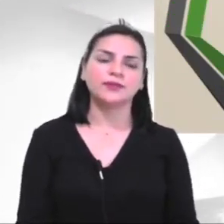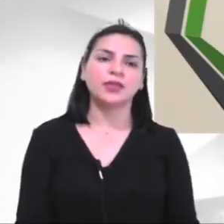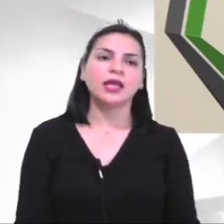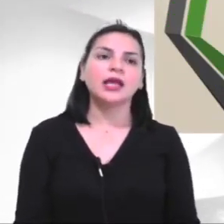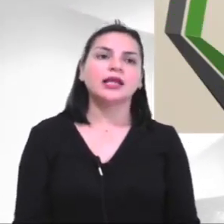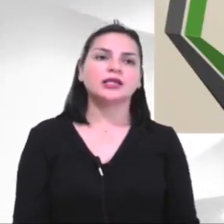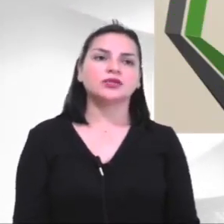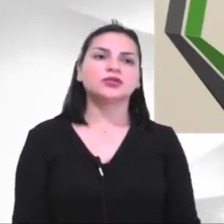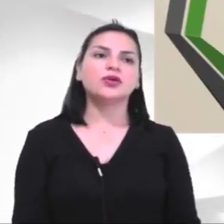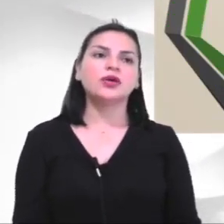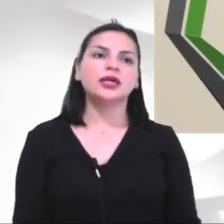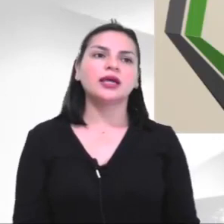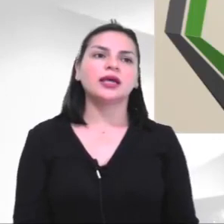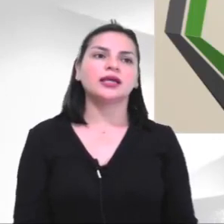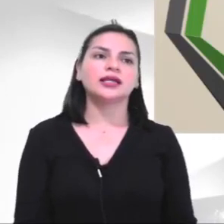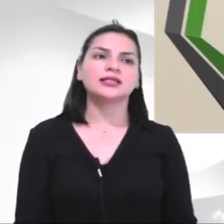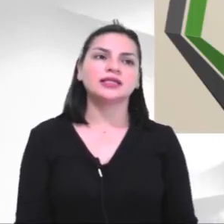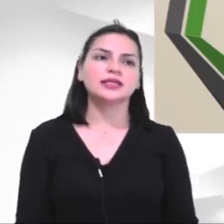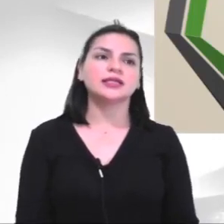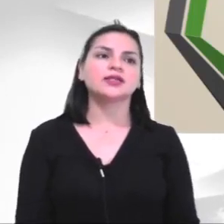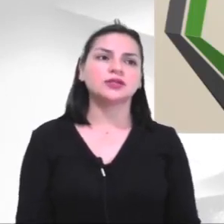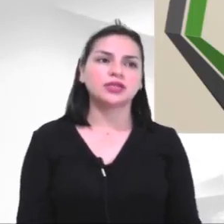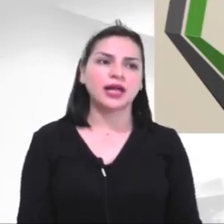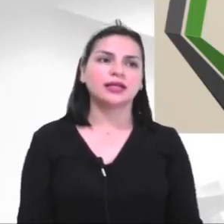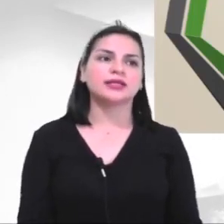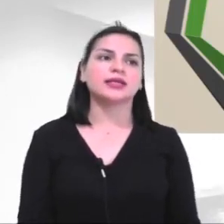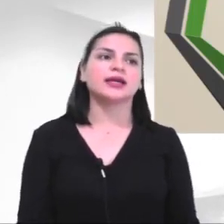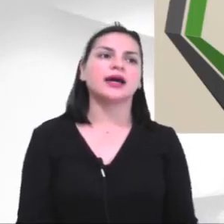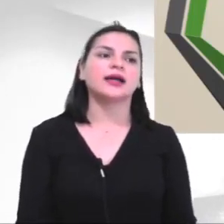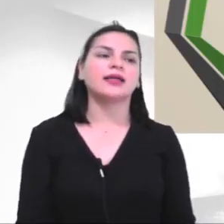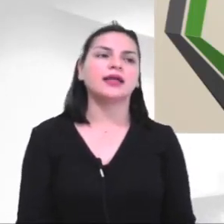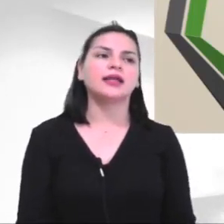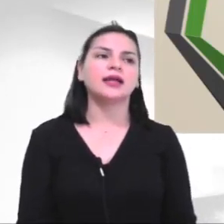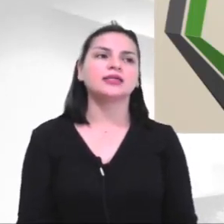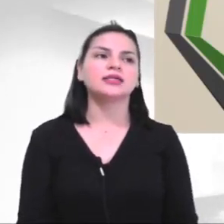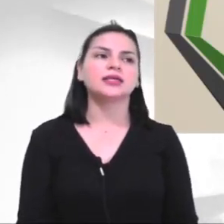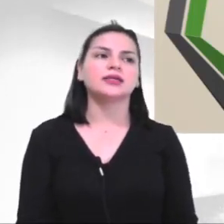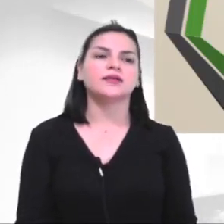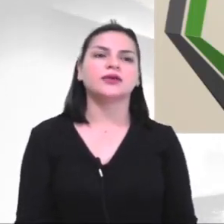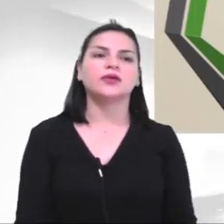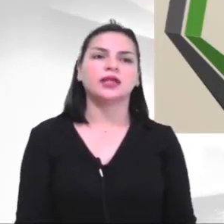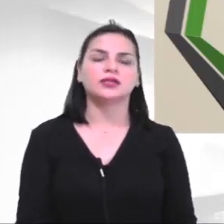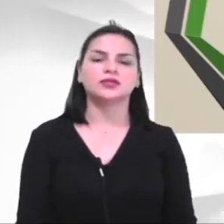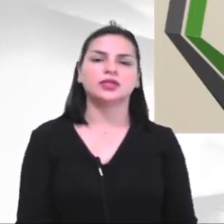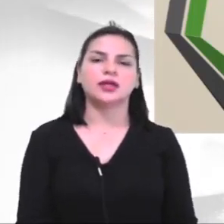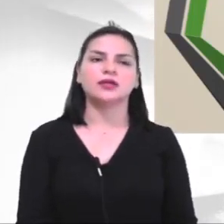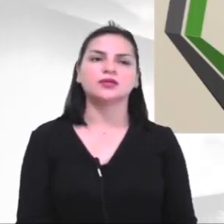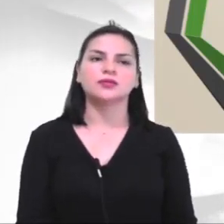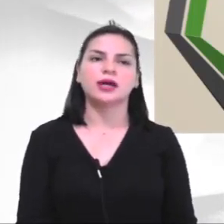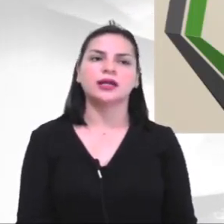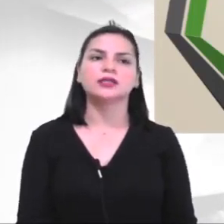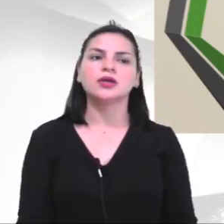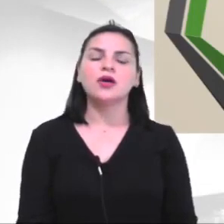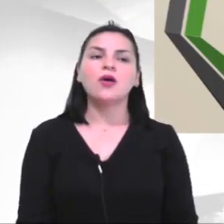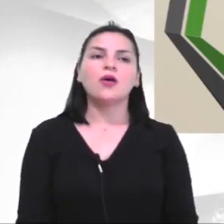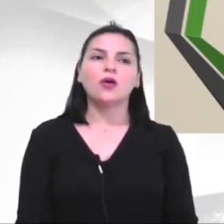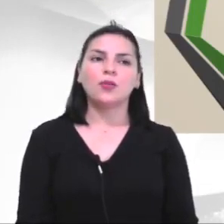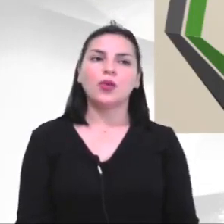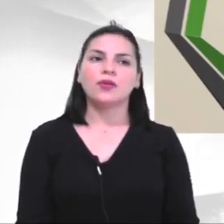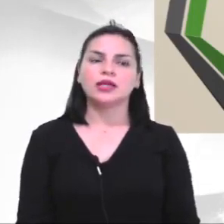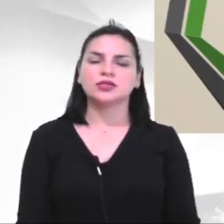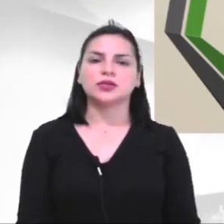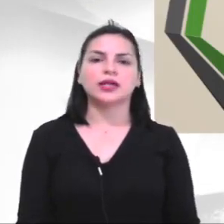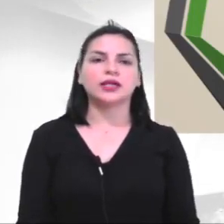sociología. La sociología es la ciencia social que se encarga del análisis científico de las sociedades humanas